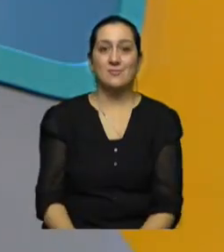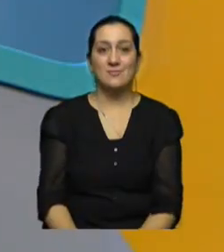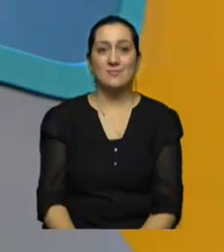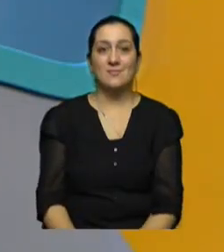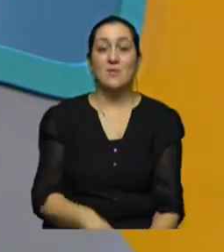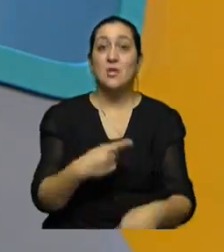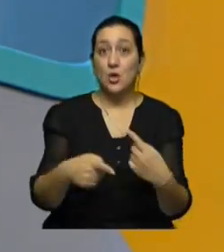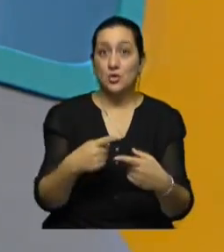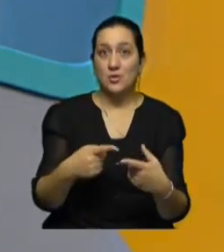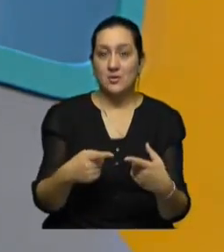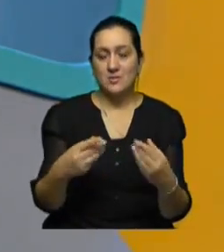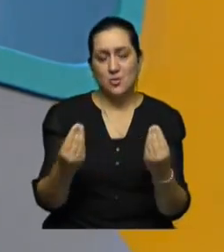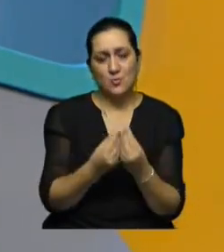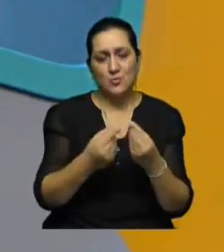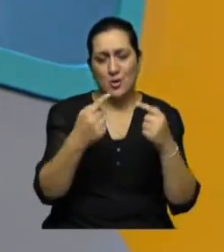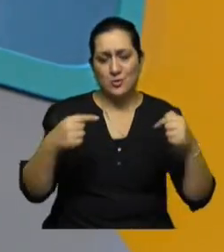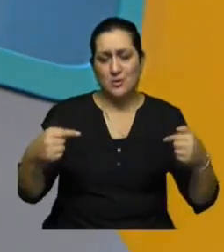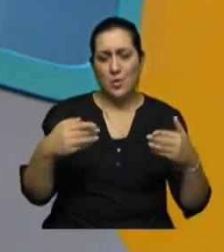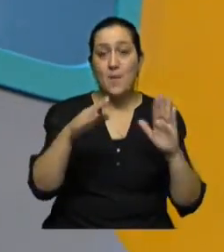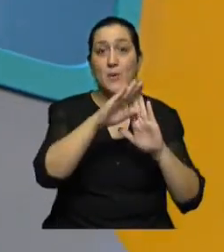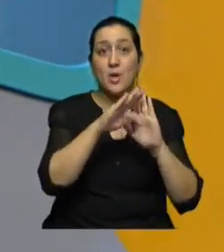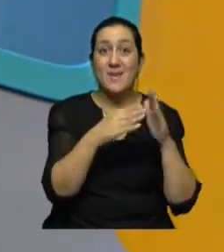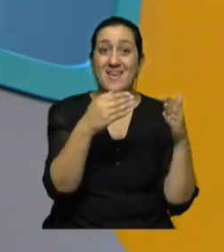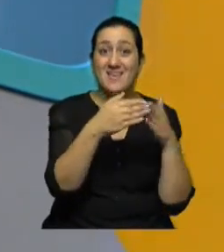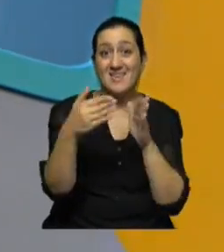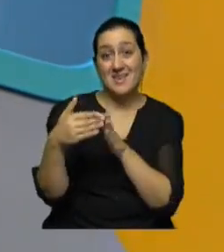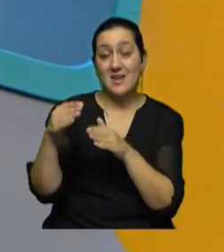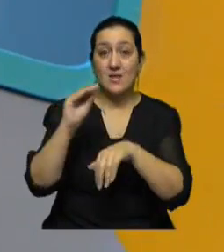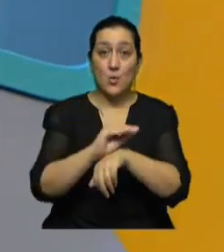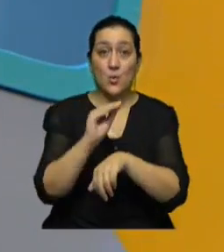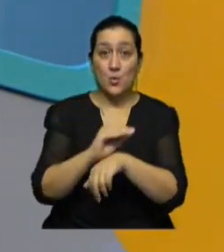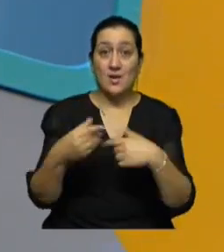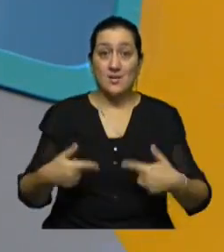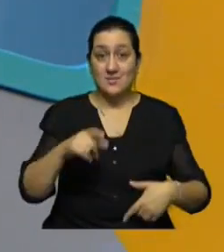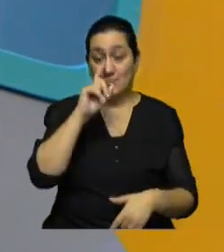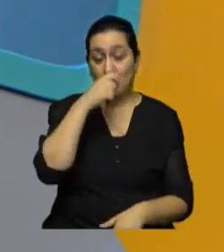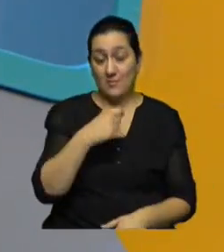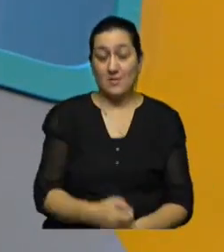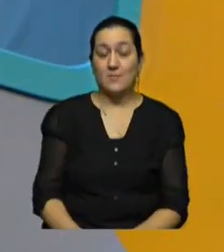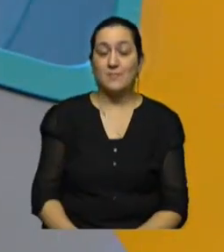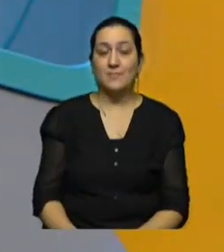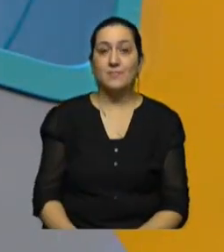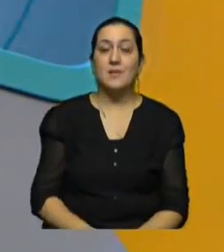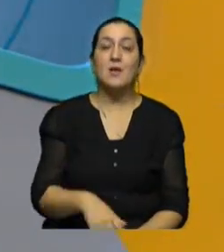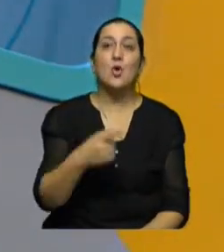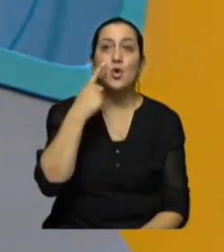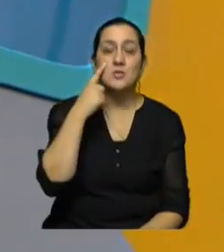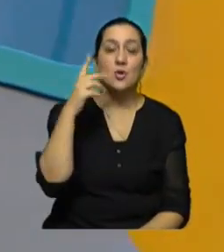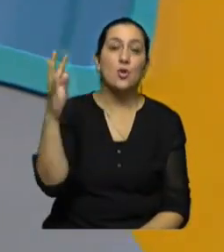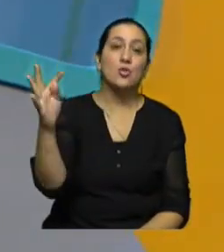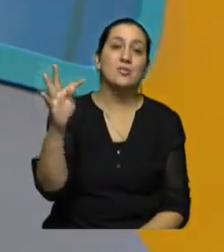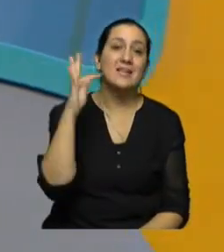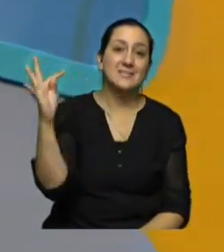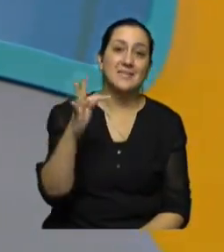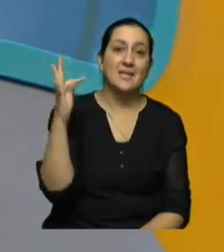Seguir haciendo muchas cosas con programa Esquinas de la Cultura, porque uno de los proyectos que tiene este programa es aterrizar en cada uno de esos talleres para traer lo que está